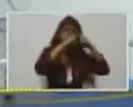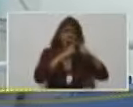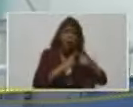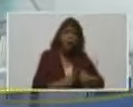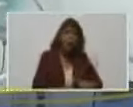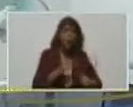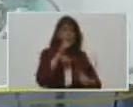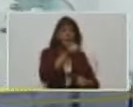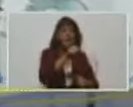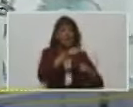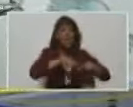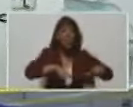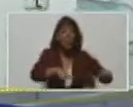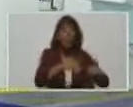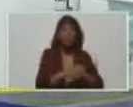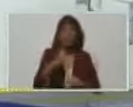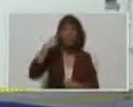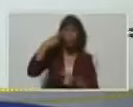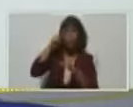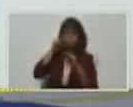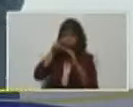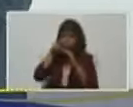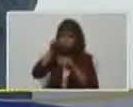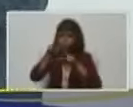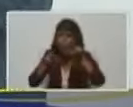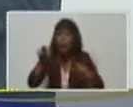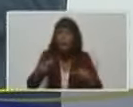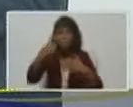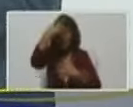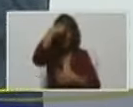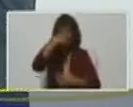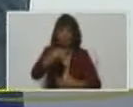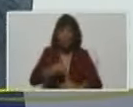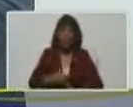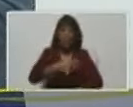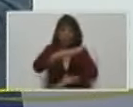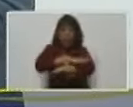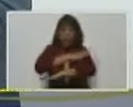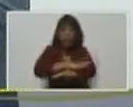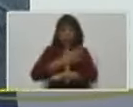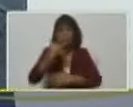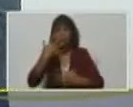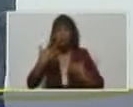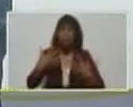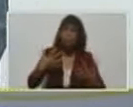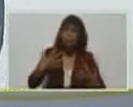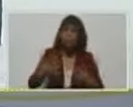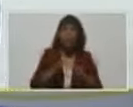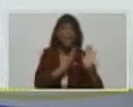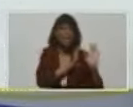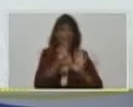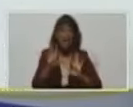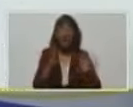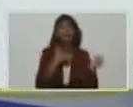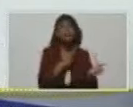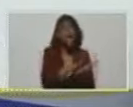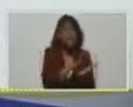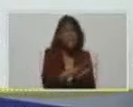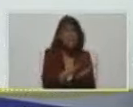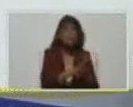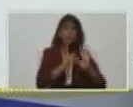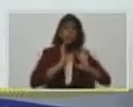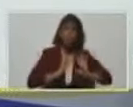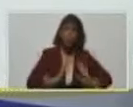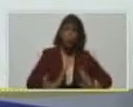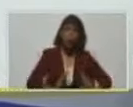tenemos y contamos con la monitorización de todos los patrones de estos pacientes. Y una vez que el paciente sea estabilizado y tenga algún